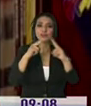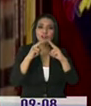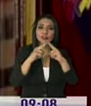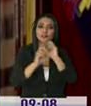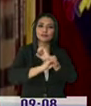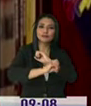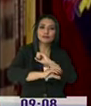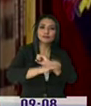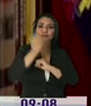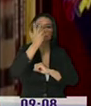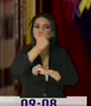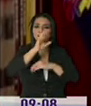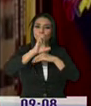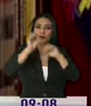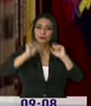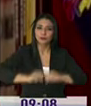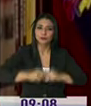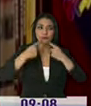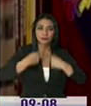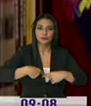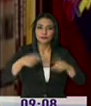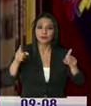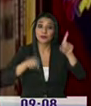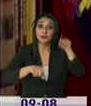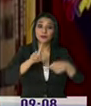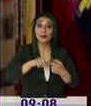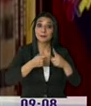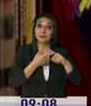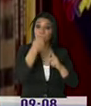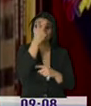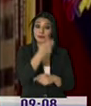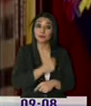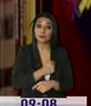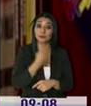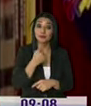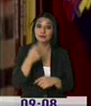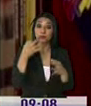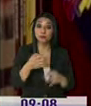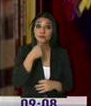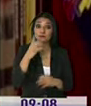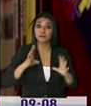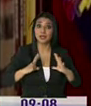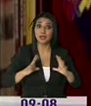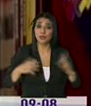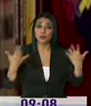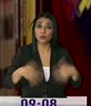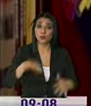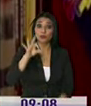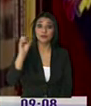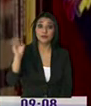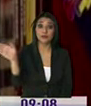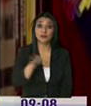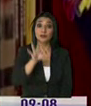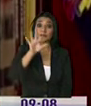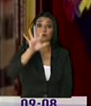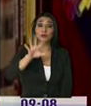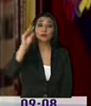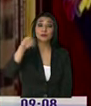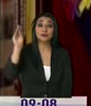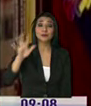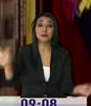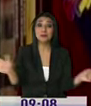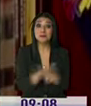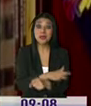promocionar nuestro hermoso país. Algunos amigos hoteleros me comentaron que en este feriado tuvieron entre el 90 y el